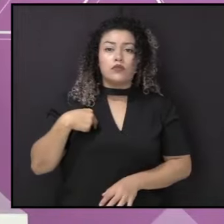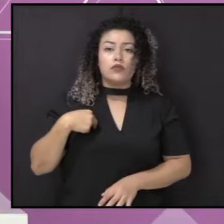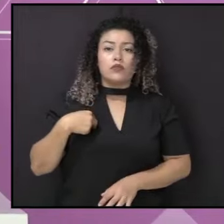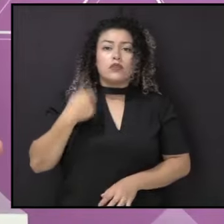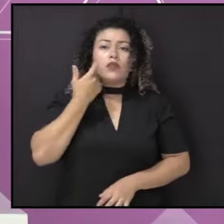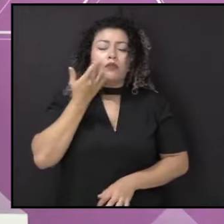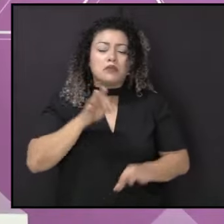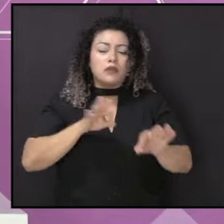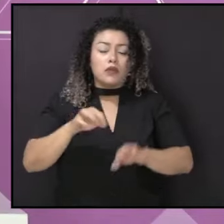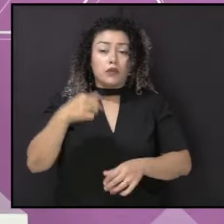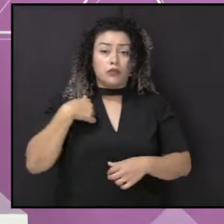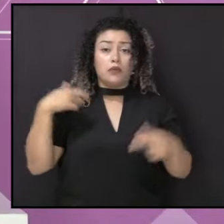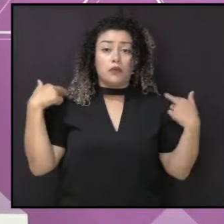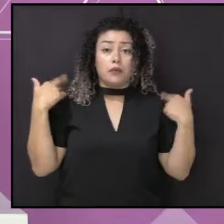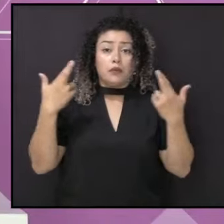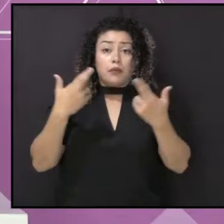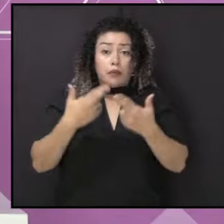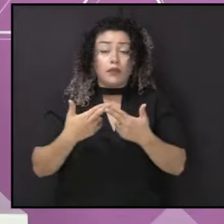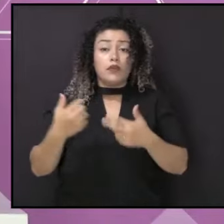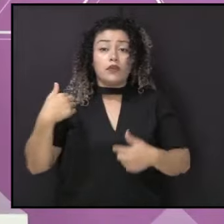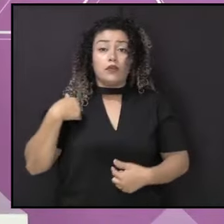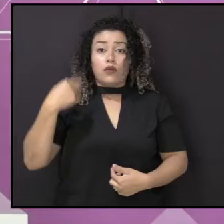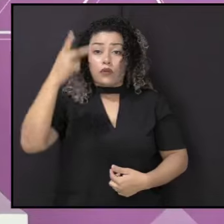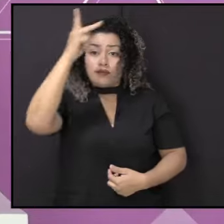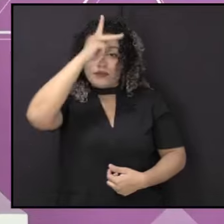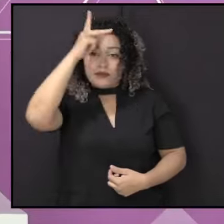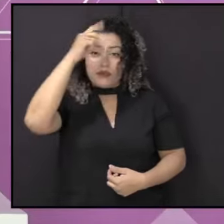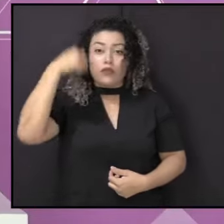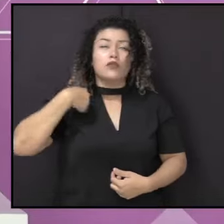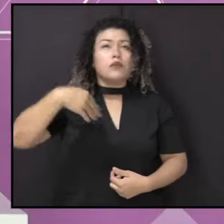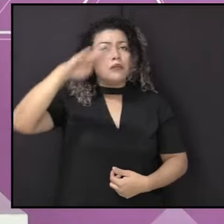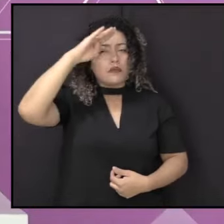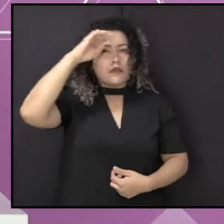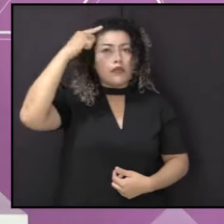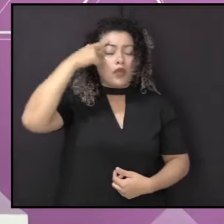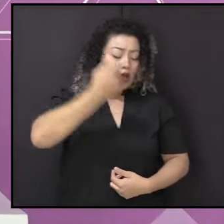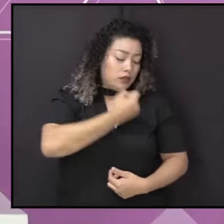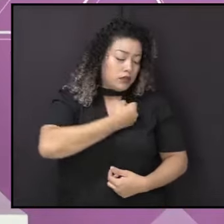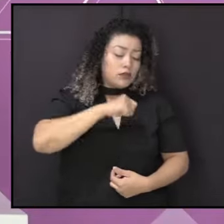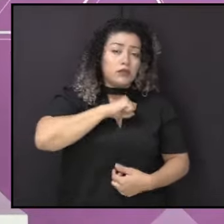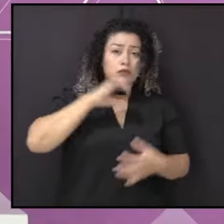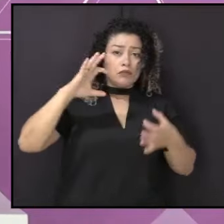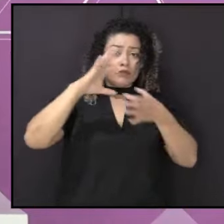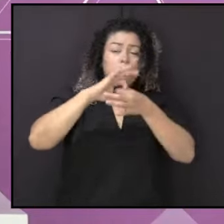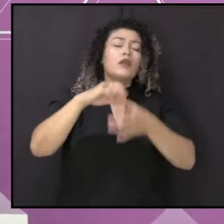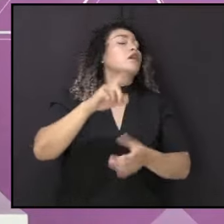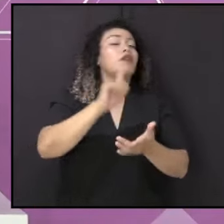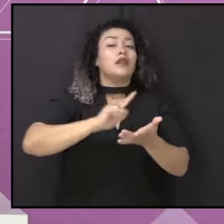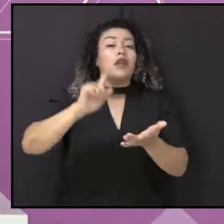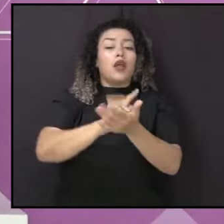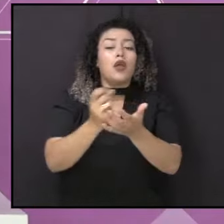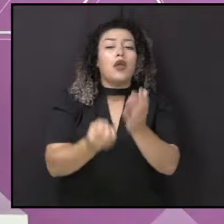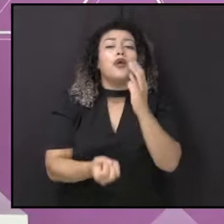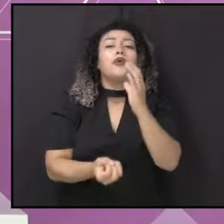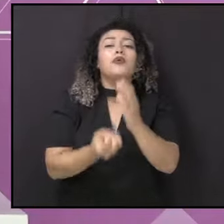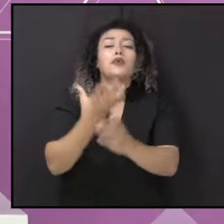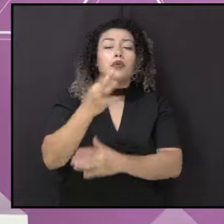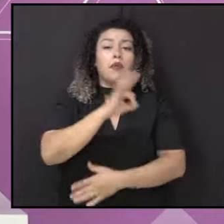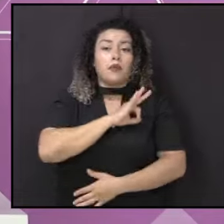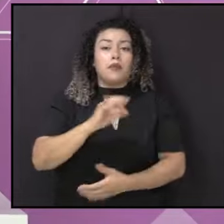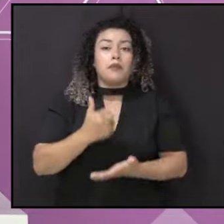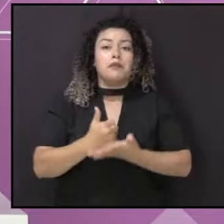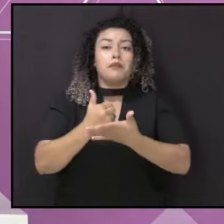como maestra y como psicóloga yo le apuesto mucho a la salud mental, que tenemos reformas que pueden ser sustentables, como